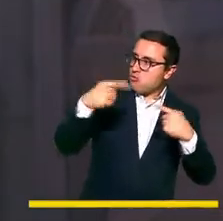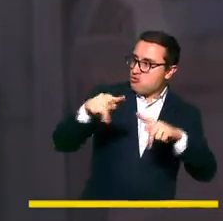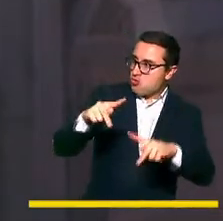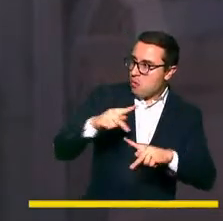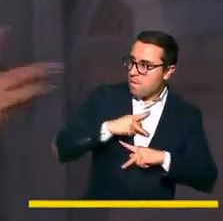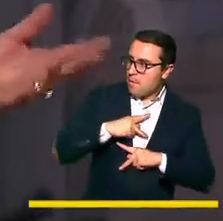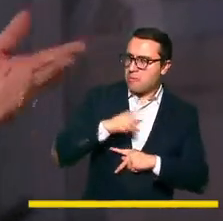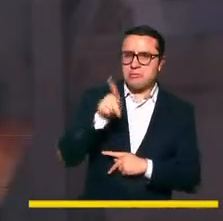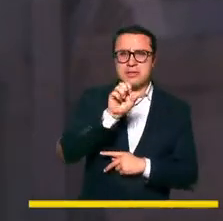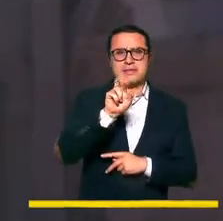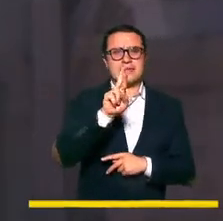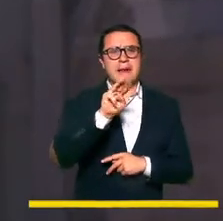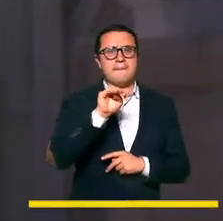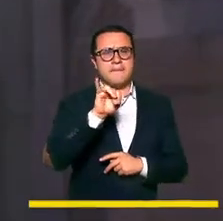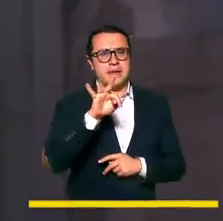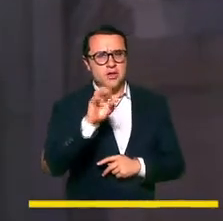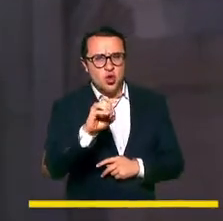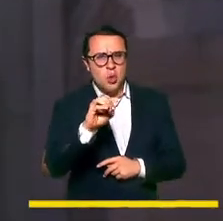Sarmiento u otros.